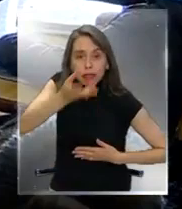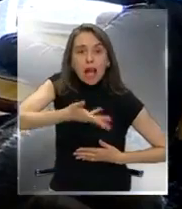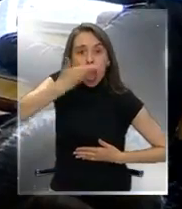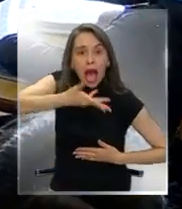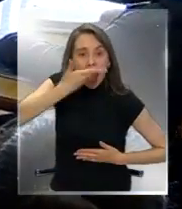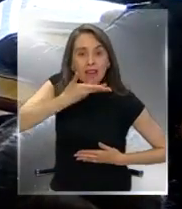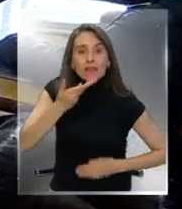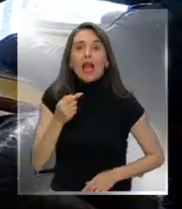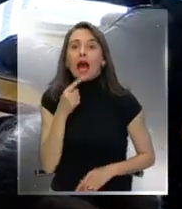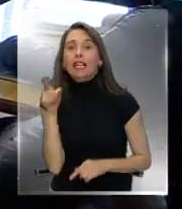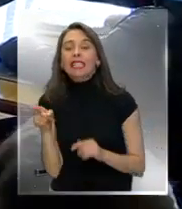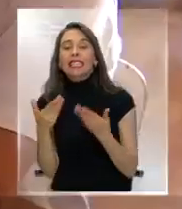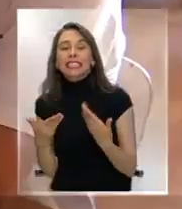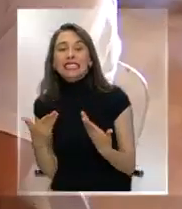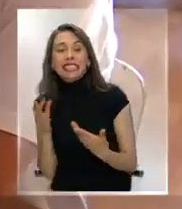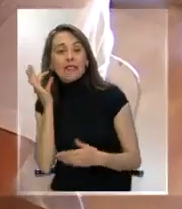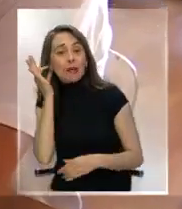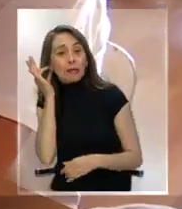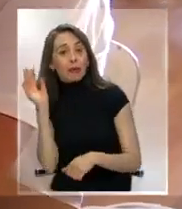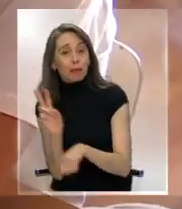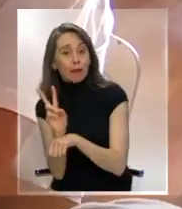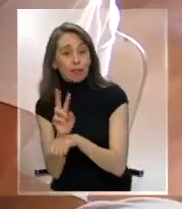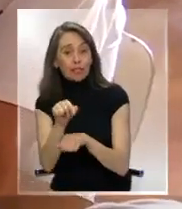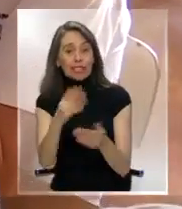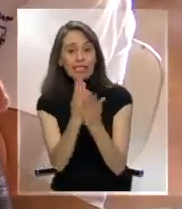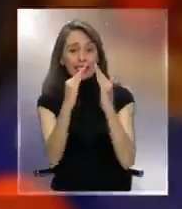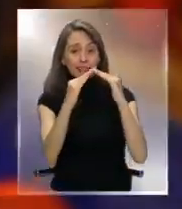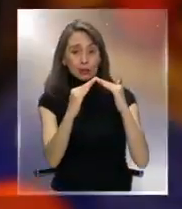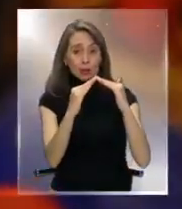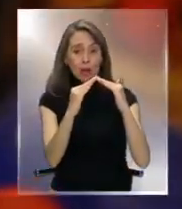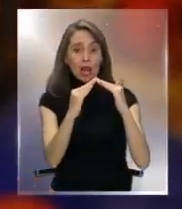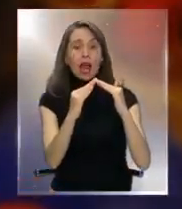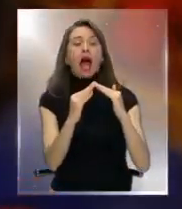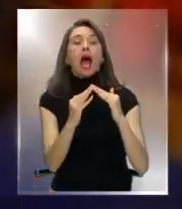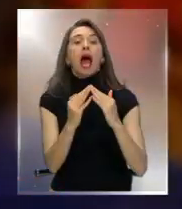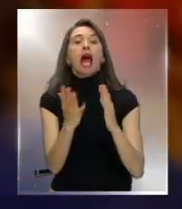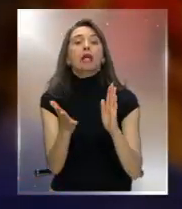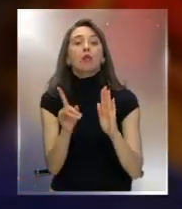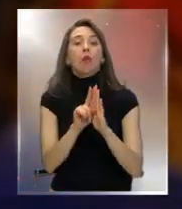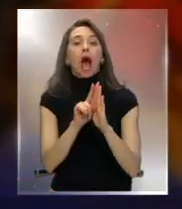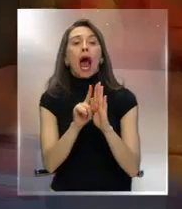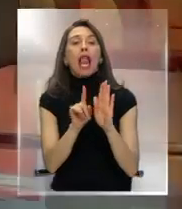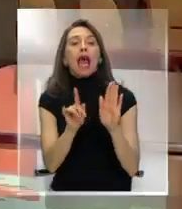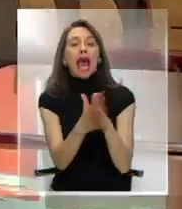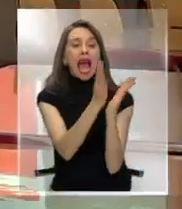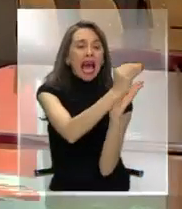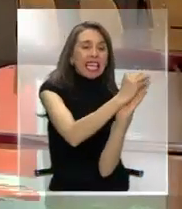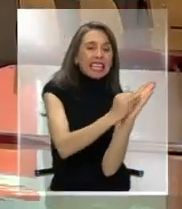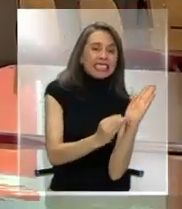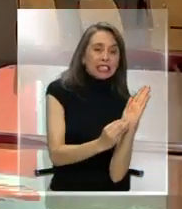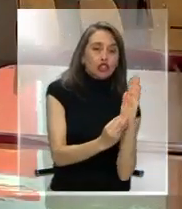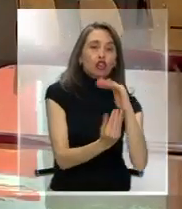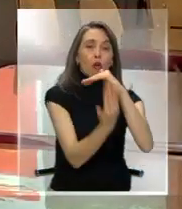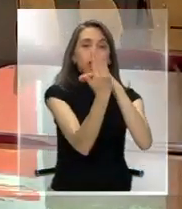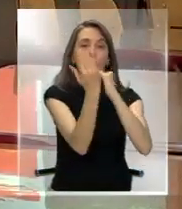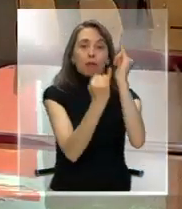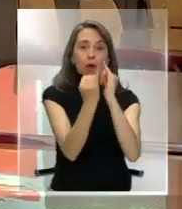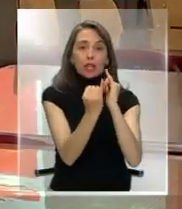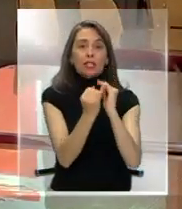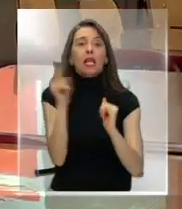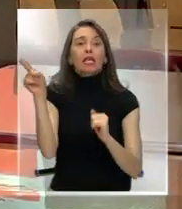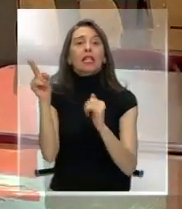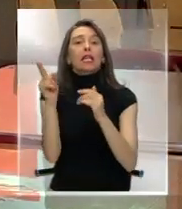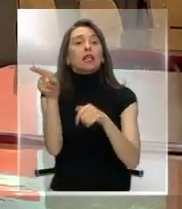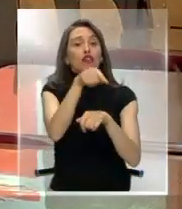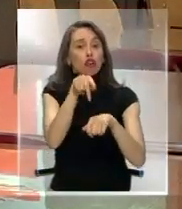Batch Heroes sirve más que nada, por ejemplo, acá en el colegio, para tener como una especie de bitácora, para que después desde el mismo colegio puedan hacer acciones